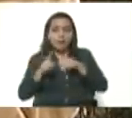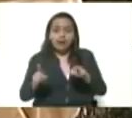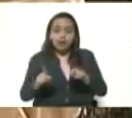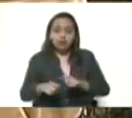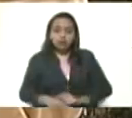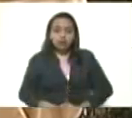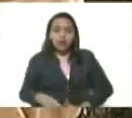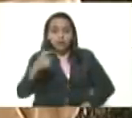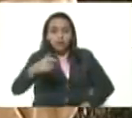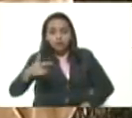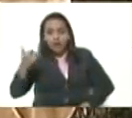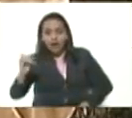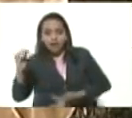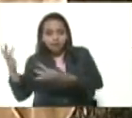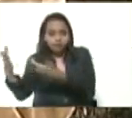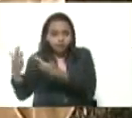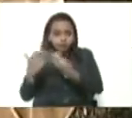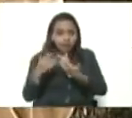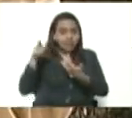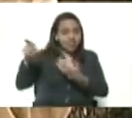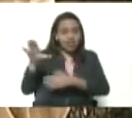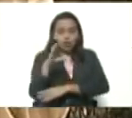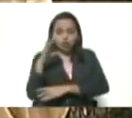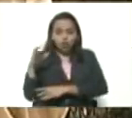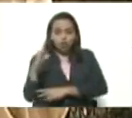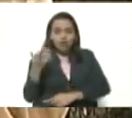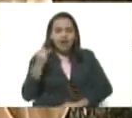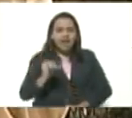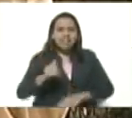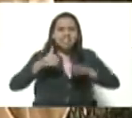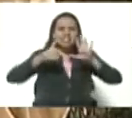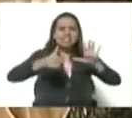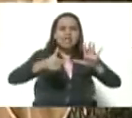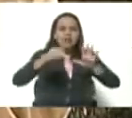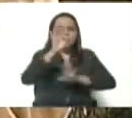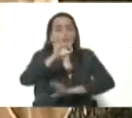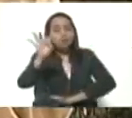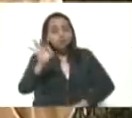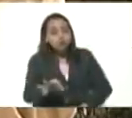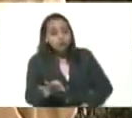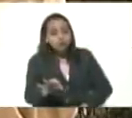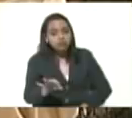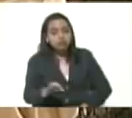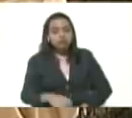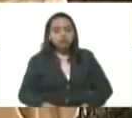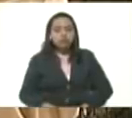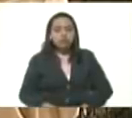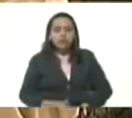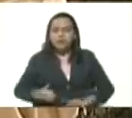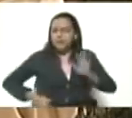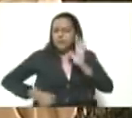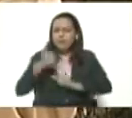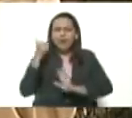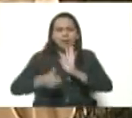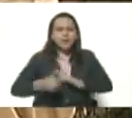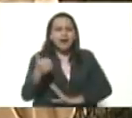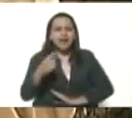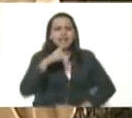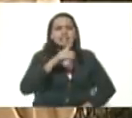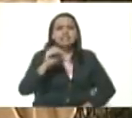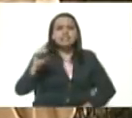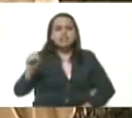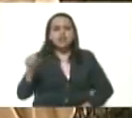los connacionales que regresan de Colombia tenemos 6% de prevalencia, es decir, mucho más de 100